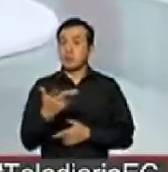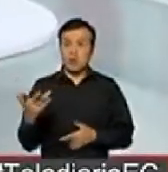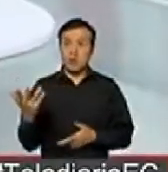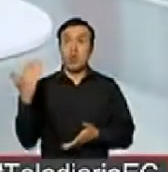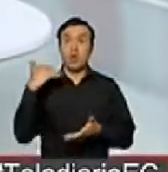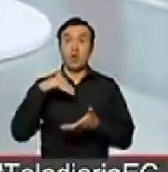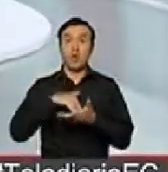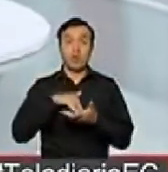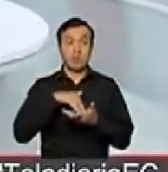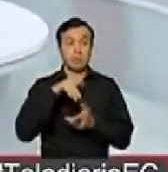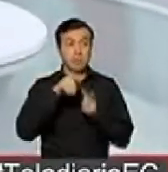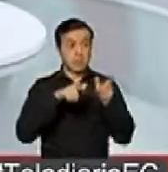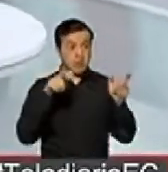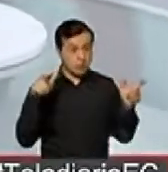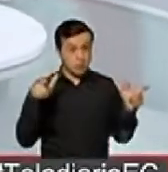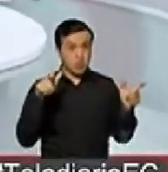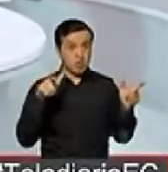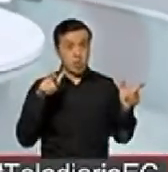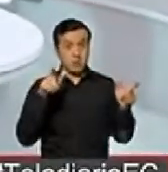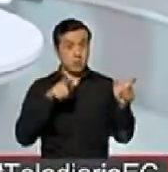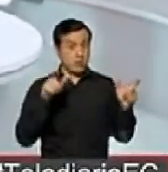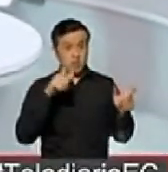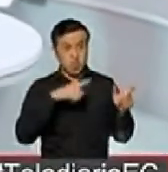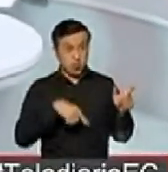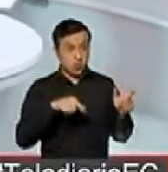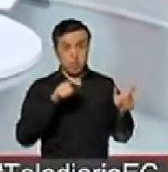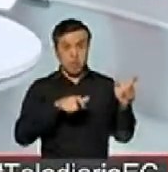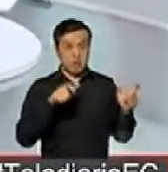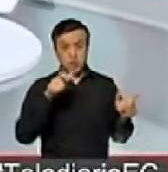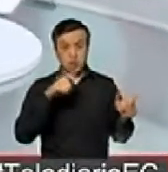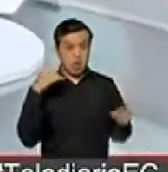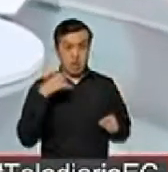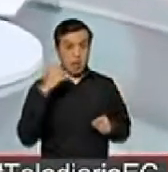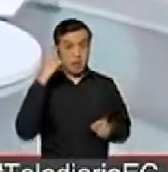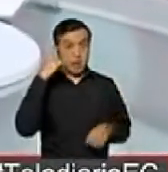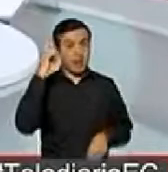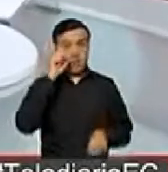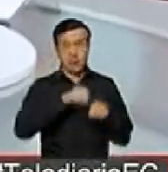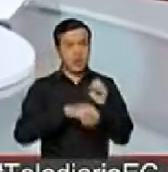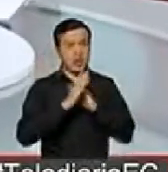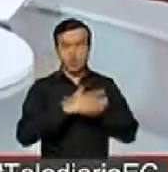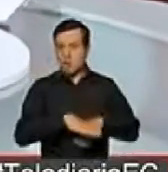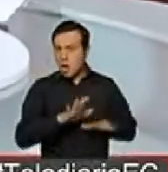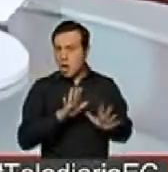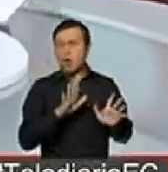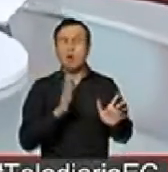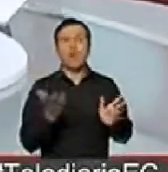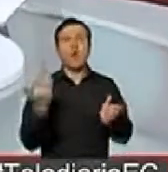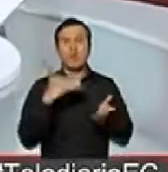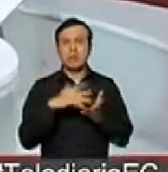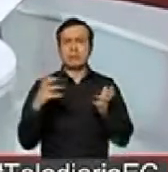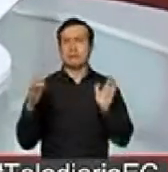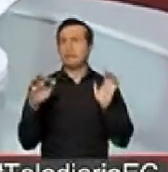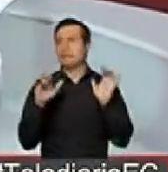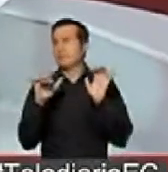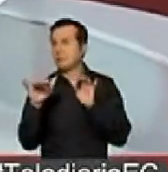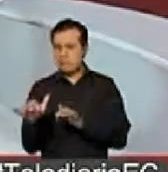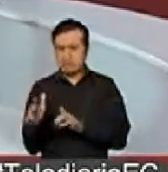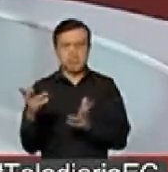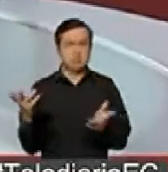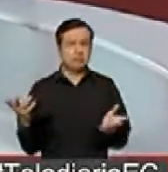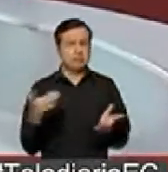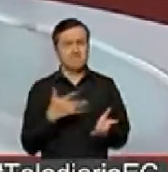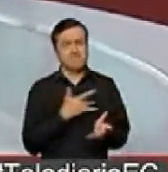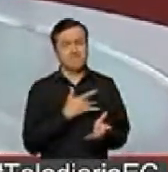vuelvan a acercar. Es decir, esa es la conducta de la persona que ya ha abusado a menores de edad. Lamentablemente, y